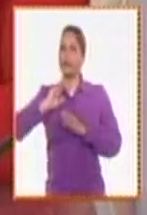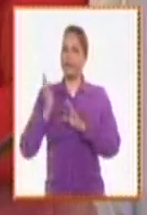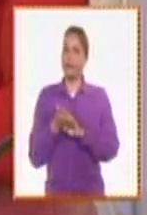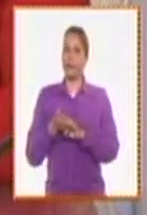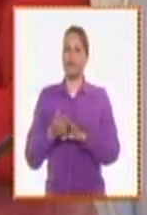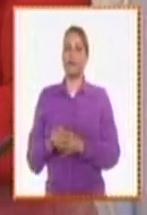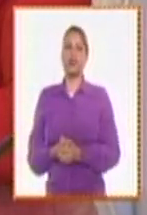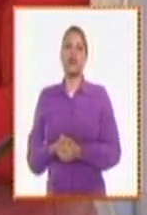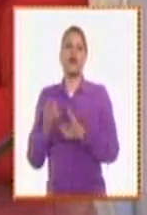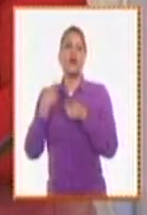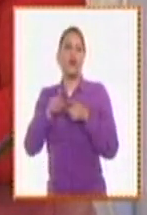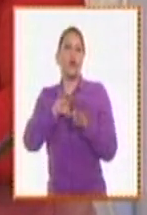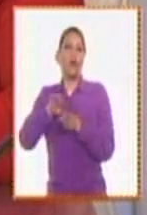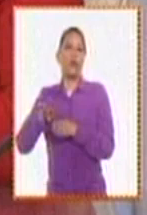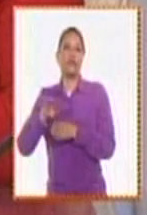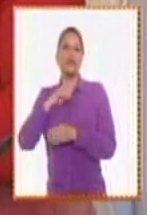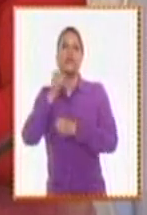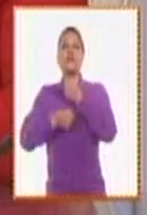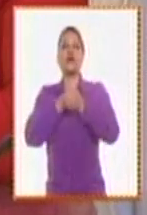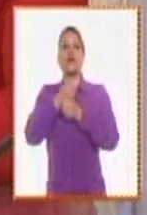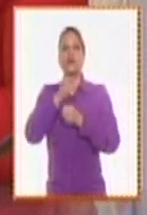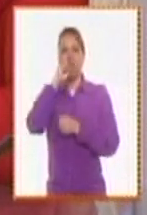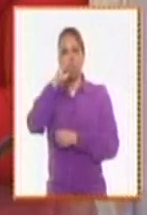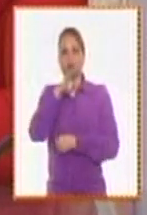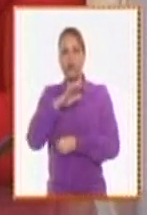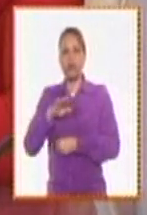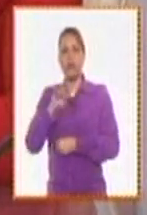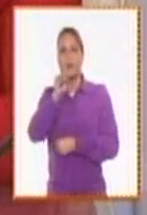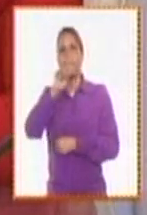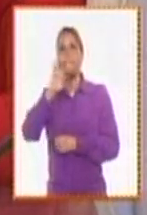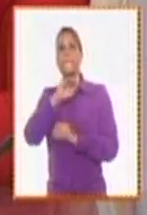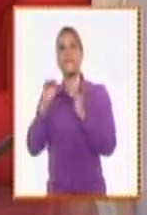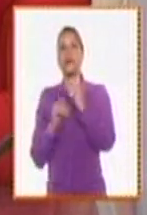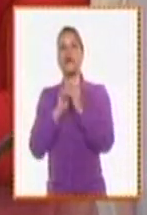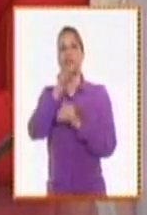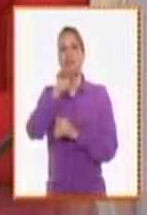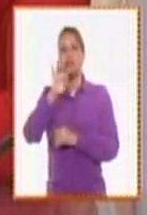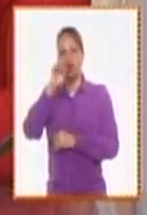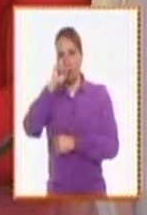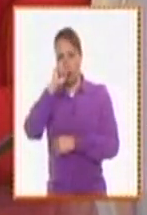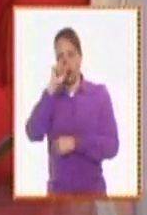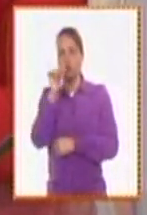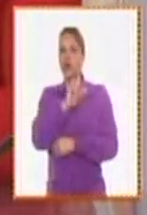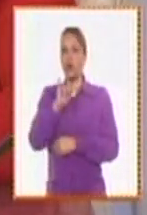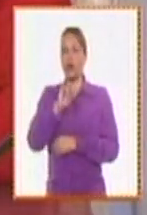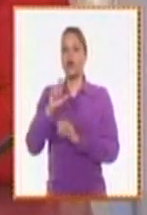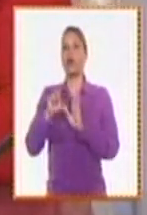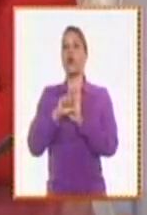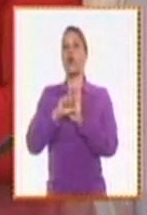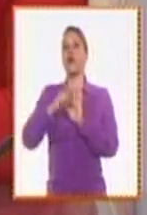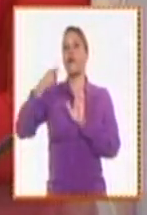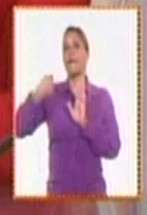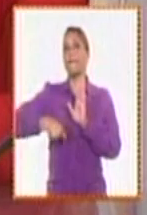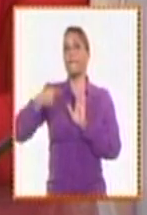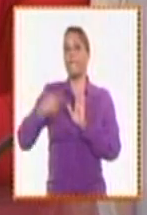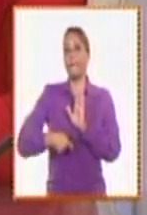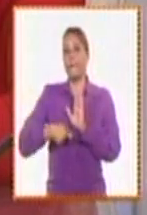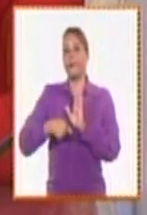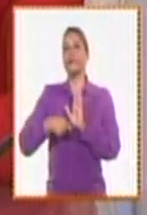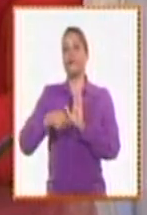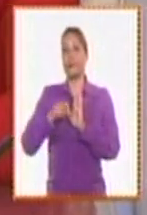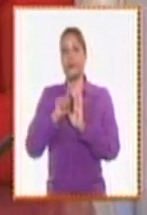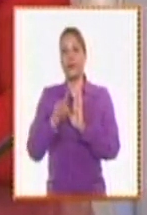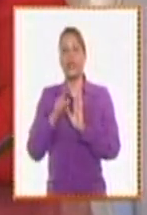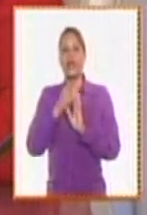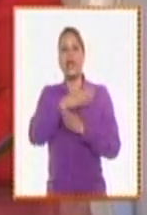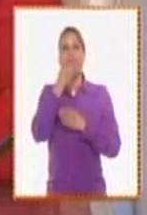se utiliza a una persona menor de 18 años en este tipo de actividad, el Código Penal derogado prevía solamente hasta